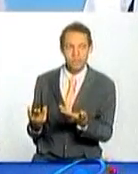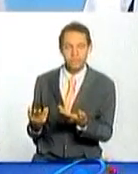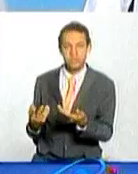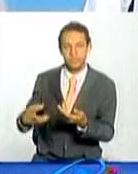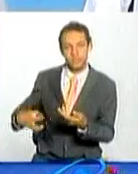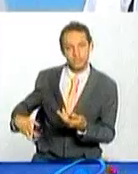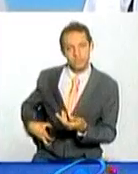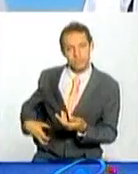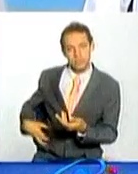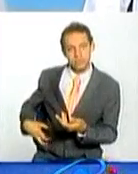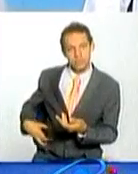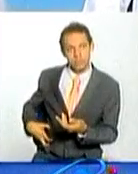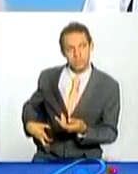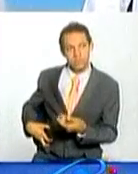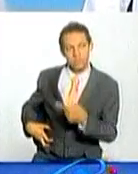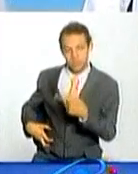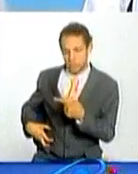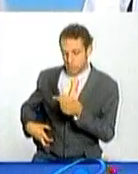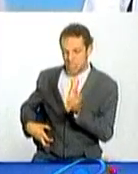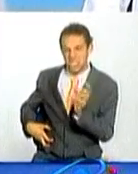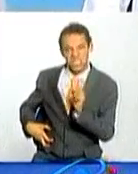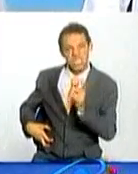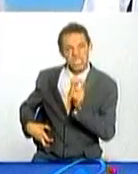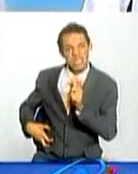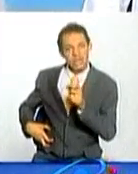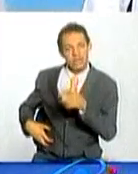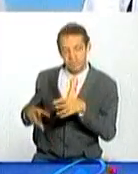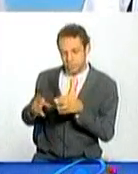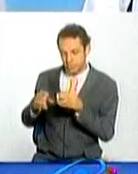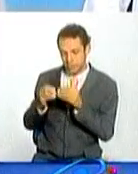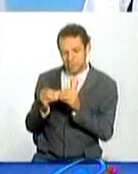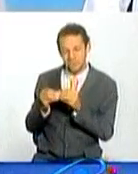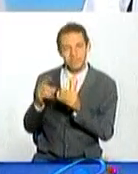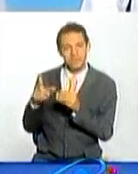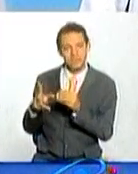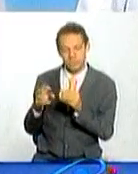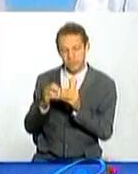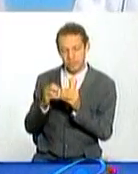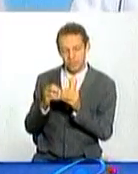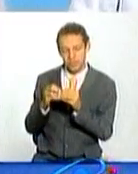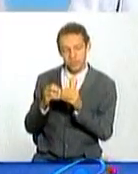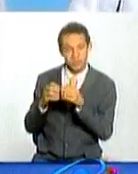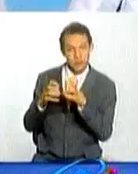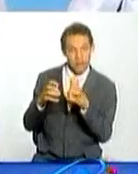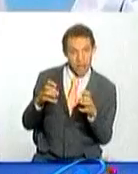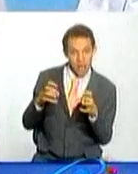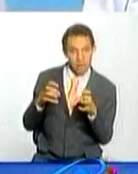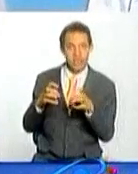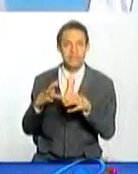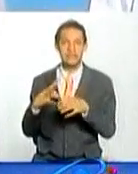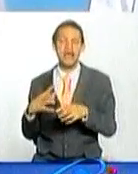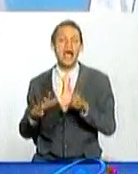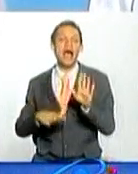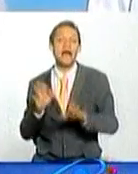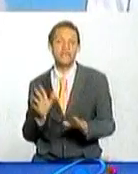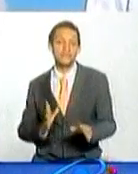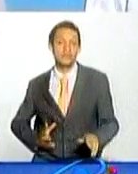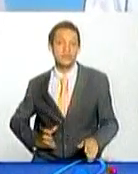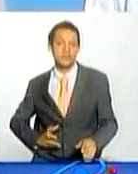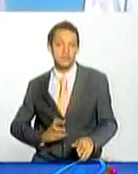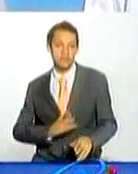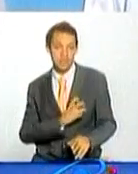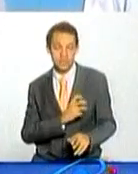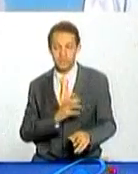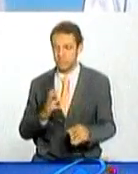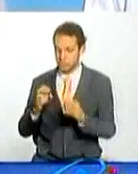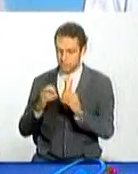del páncreas, que es la porción del órgano donde muy frecuentemente se aloja el cáncer de páncreas. ¿Sí? Vemos esta